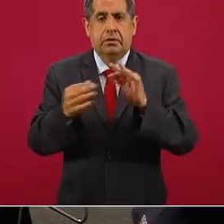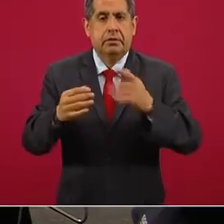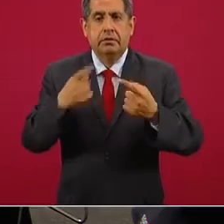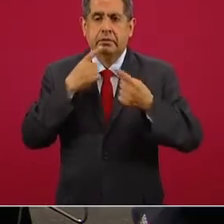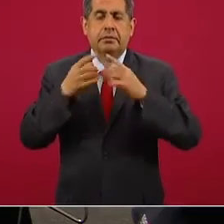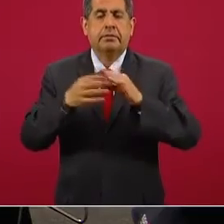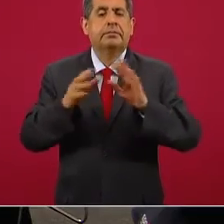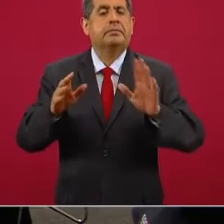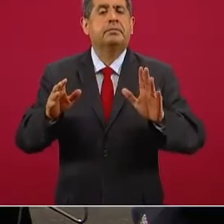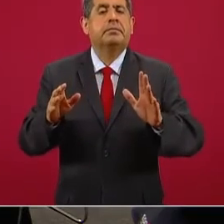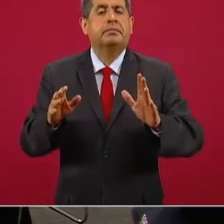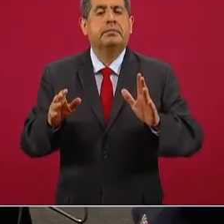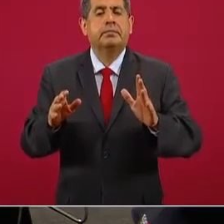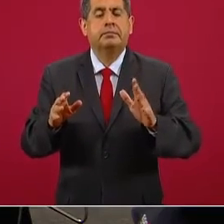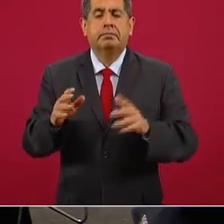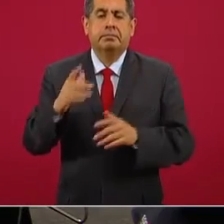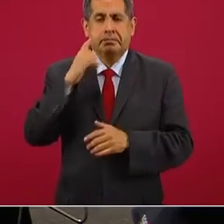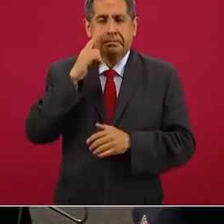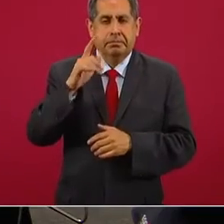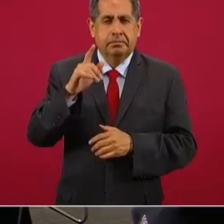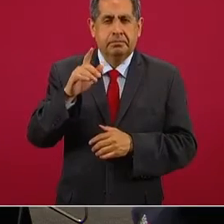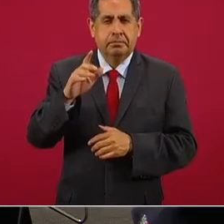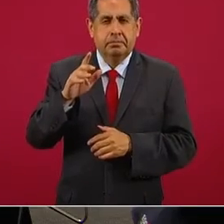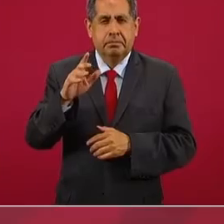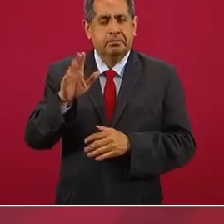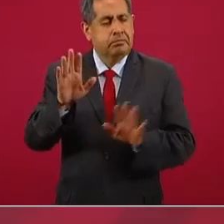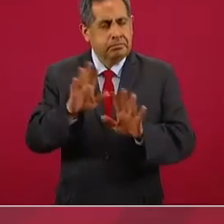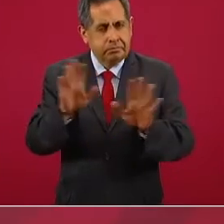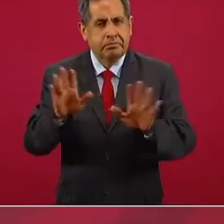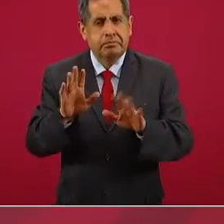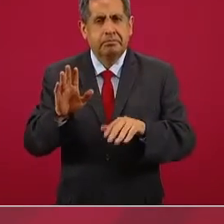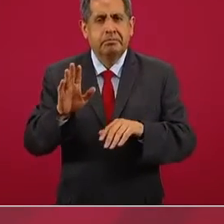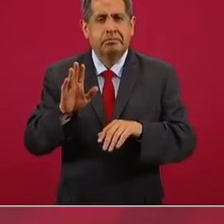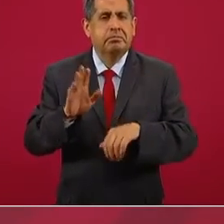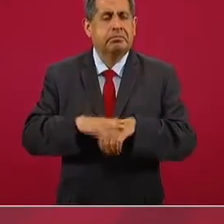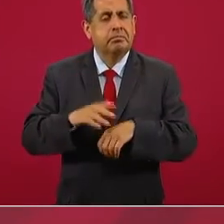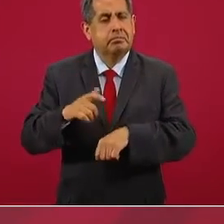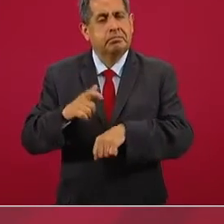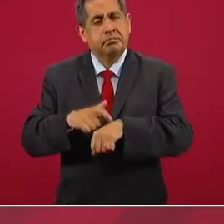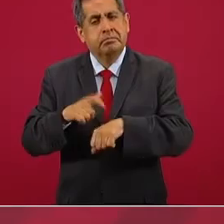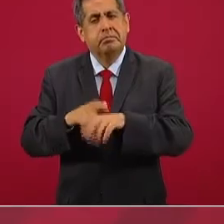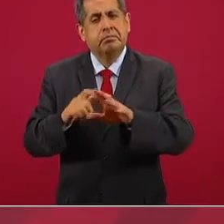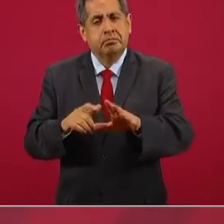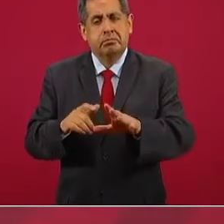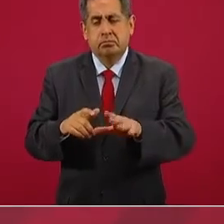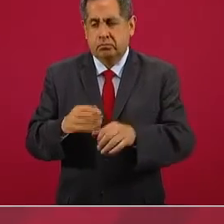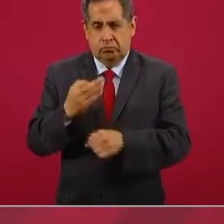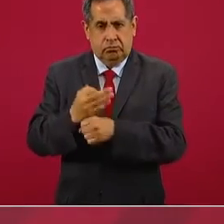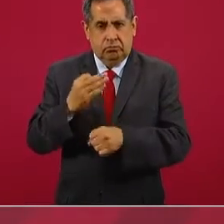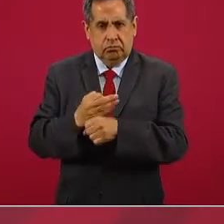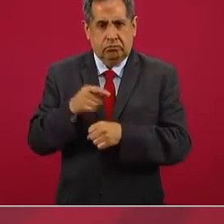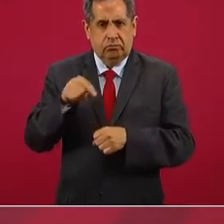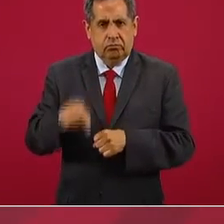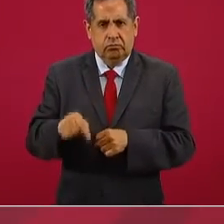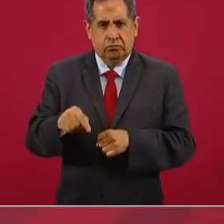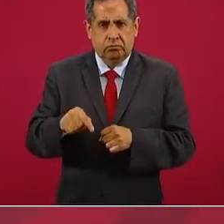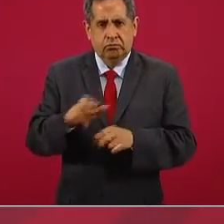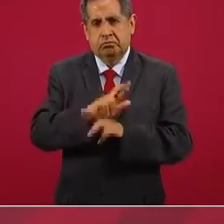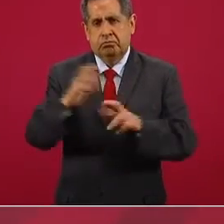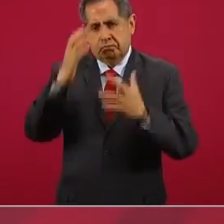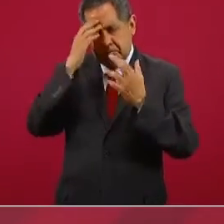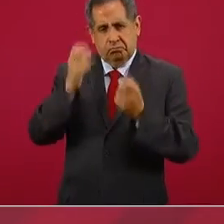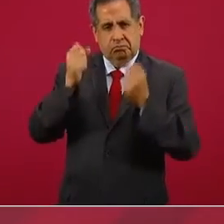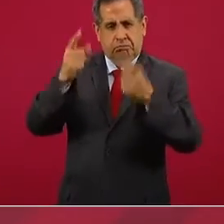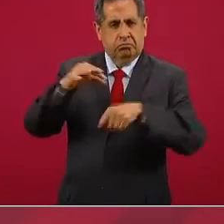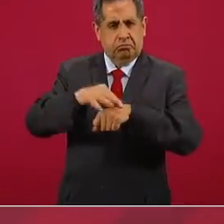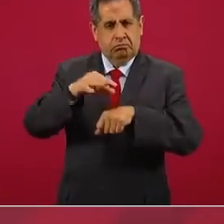porque vamos a darle más tiempo en esta ocasión al reconocimiento